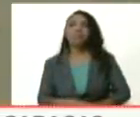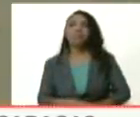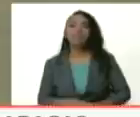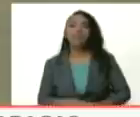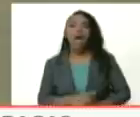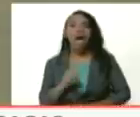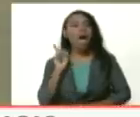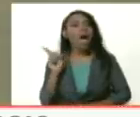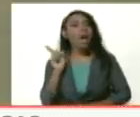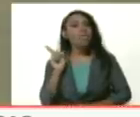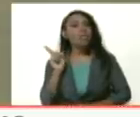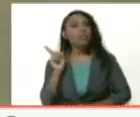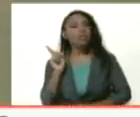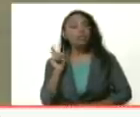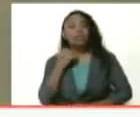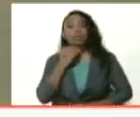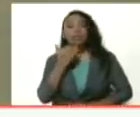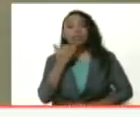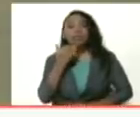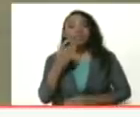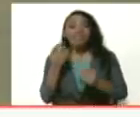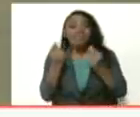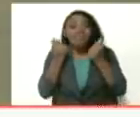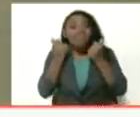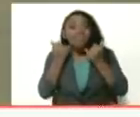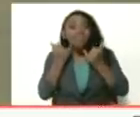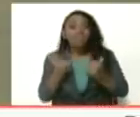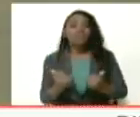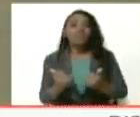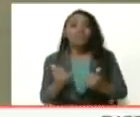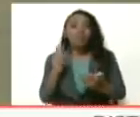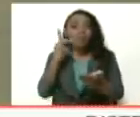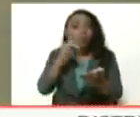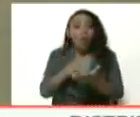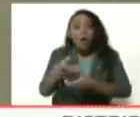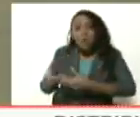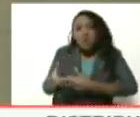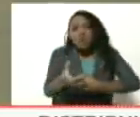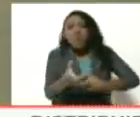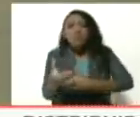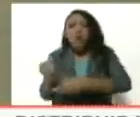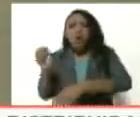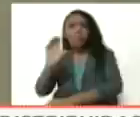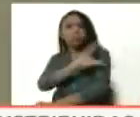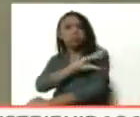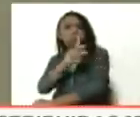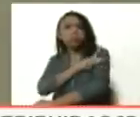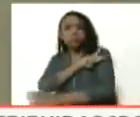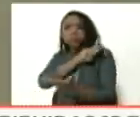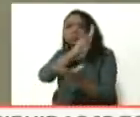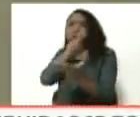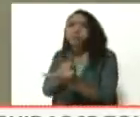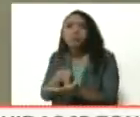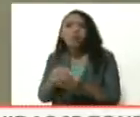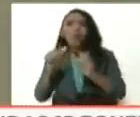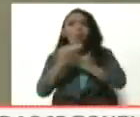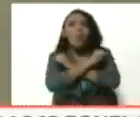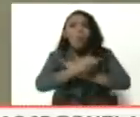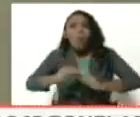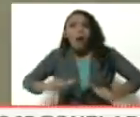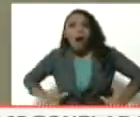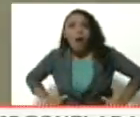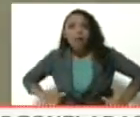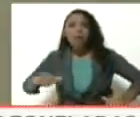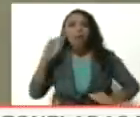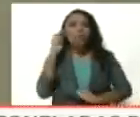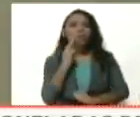Allí, casi que de forma inmediata, llegaron los bomberos, Protección Civil, la Guardia Nacional